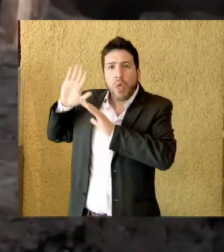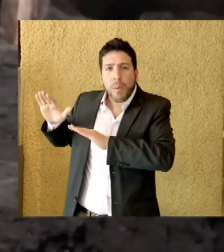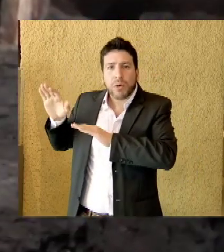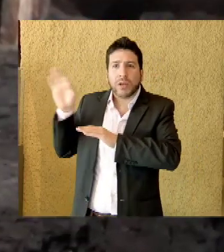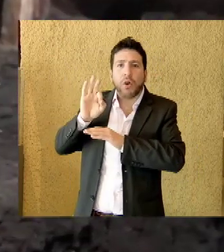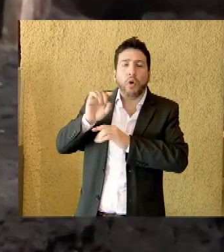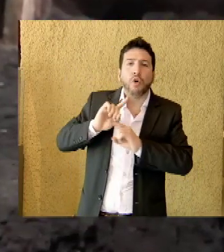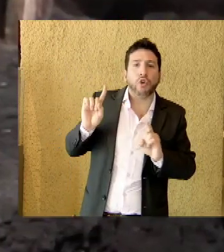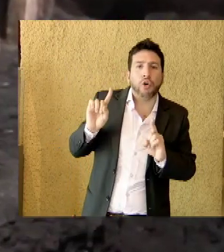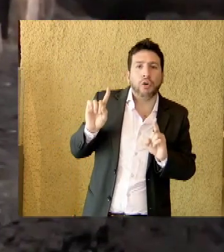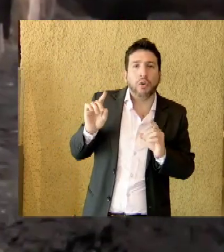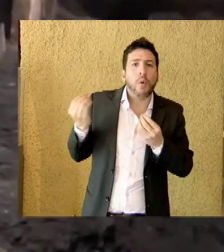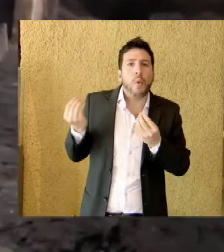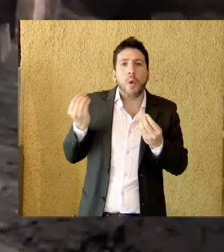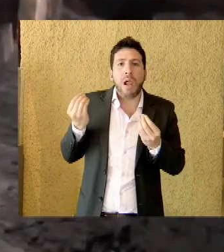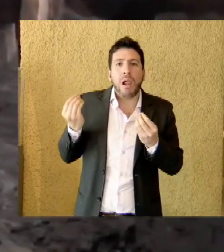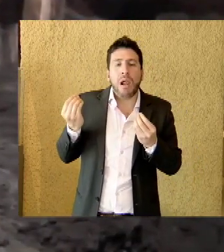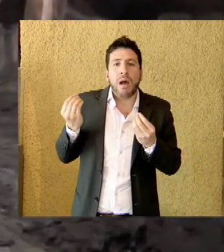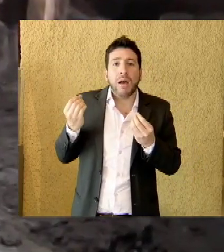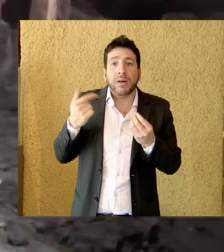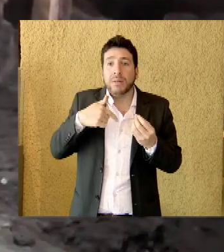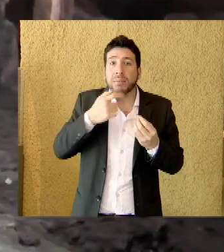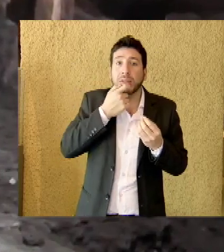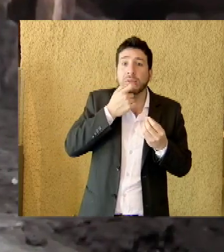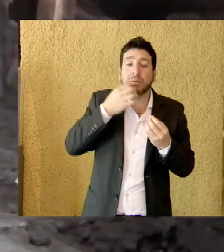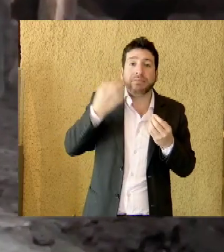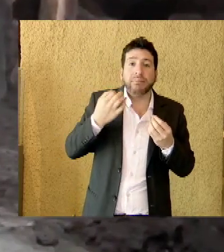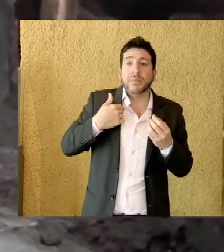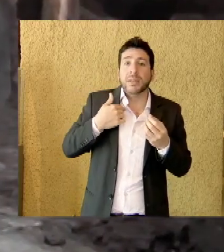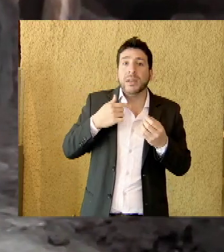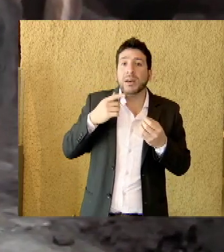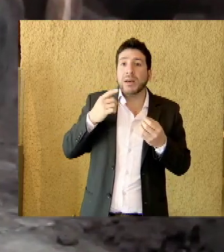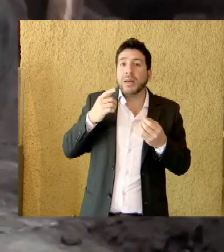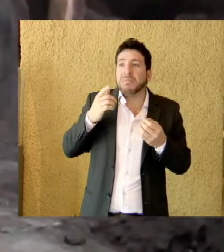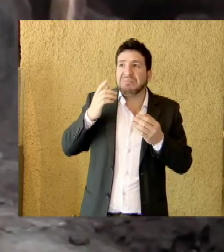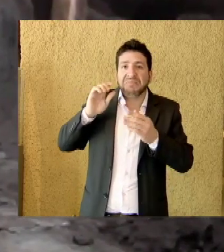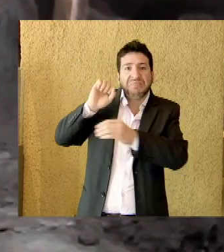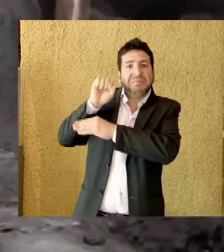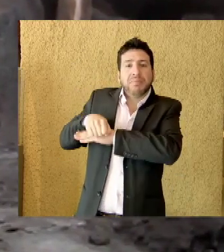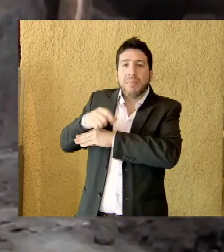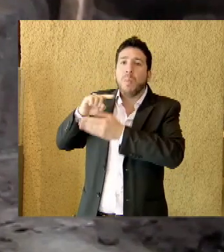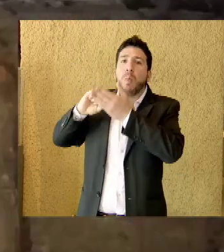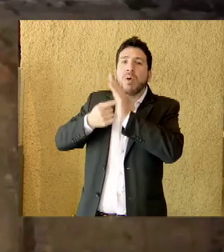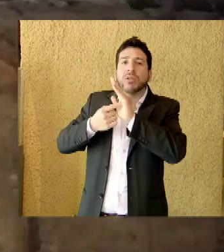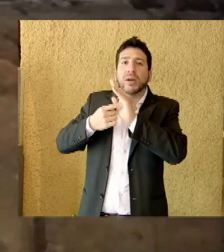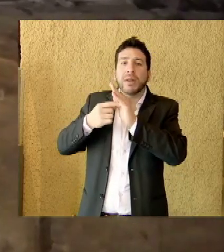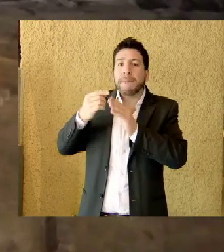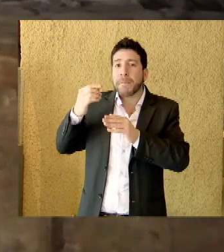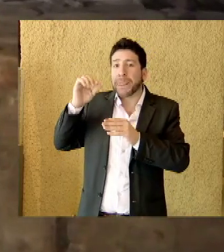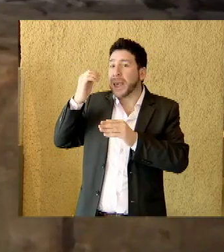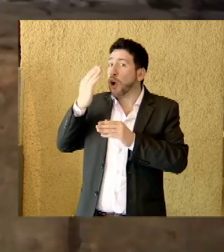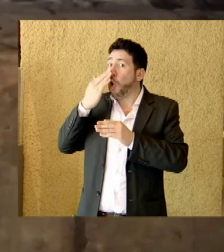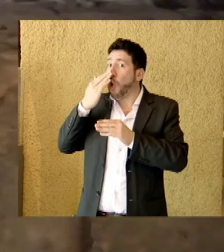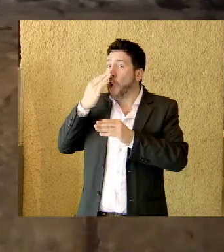Buenos Aires, o responder realmente y subordinarse a la autoridad de Córdoba, quien le